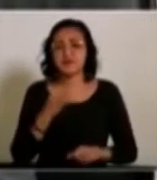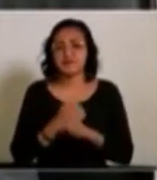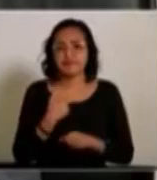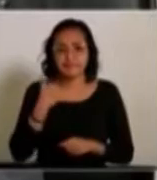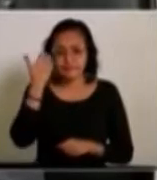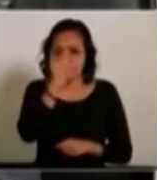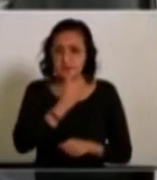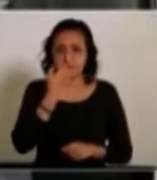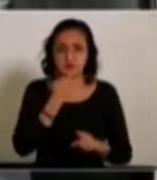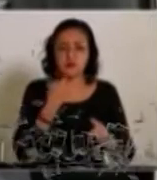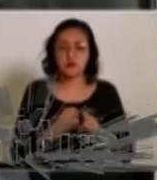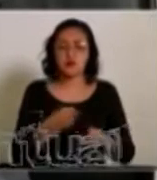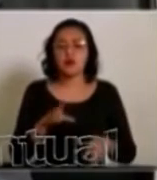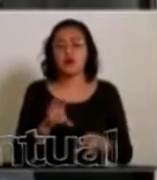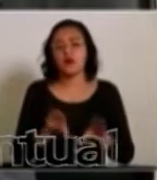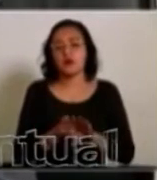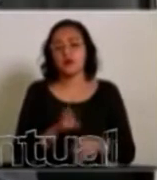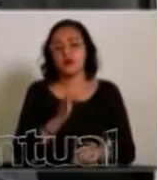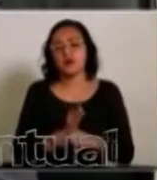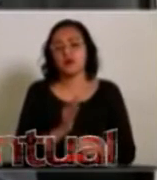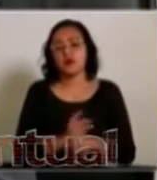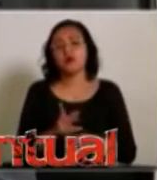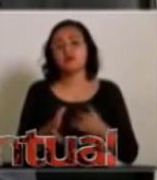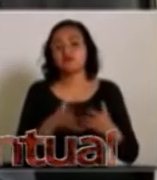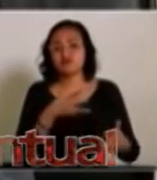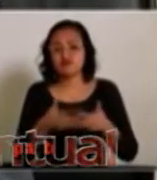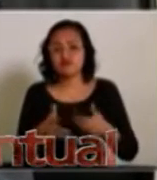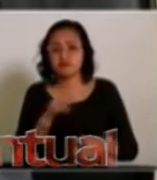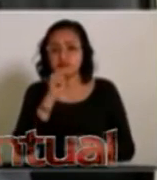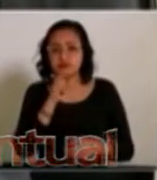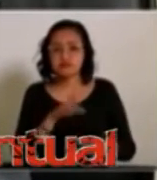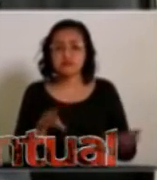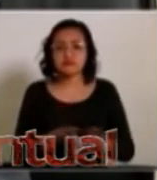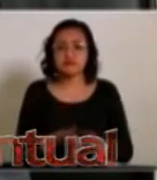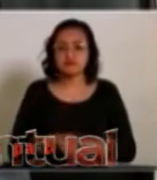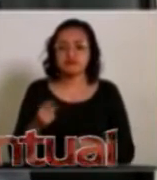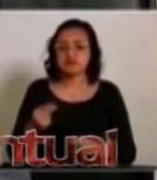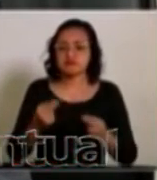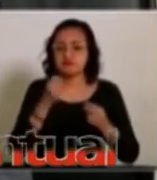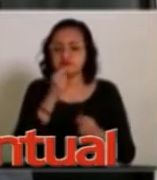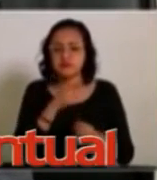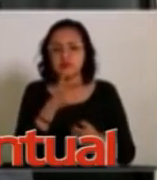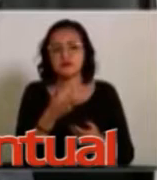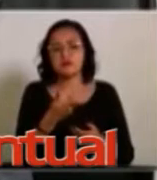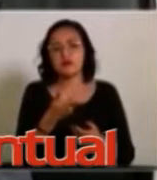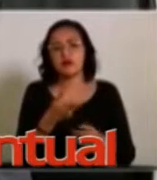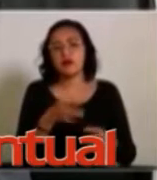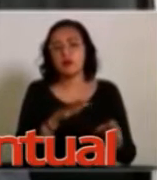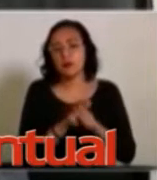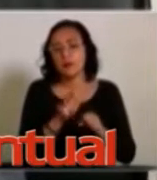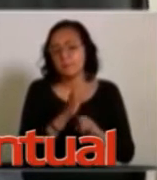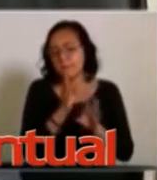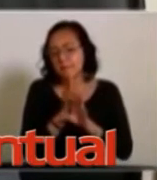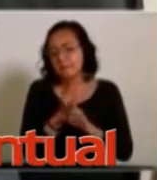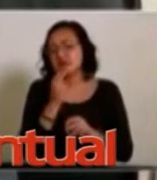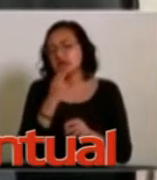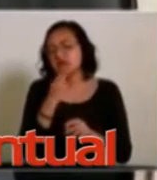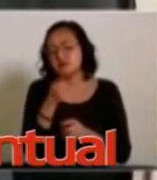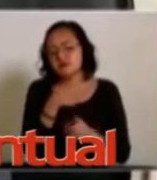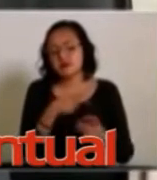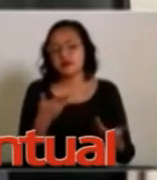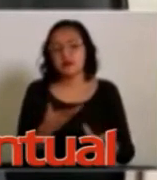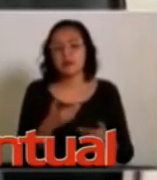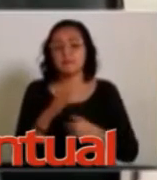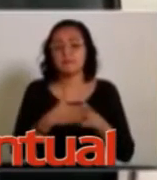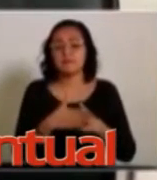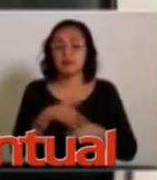analizando las acciones a tomar derivado tanto de la obra como de las concesiones y de la propia operación. Estas se van a ser llevadas a